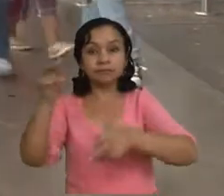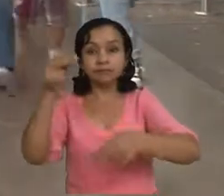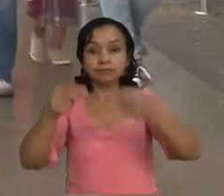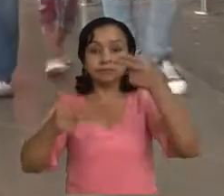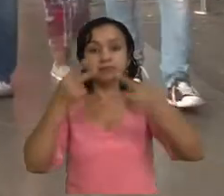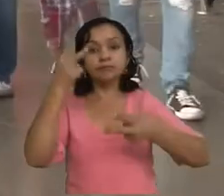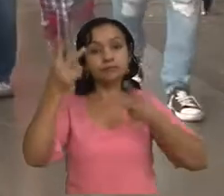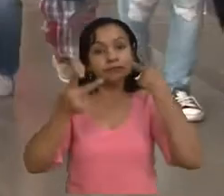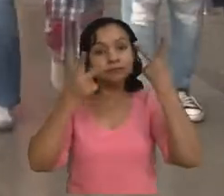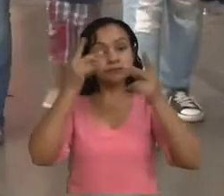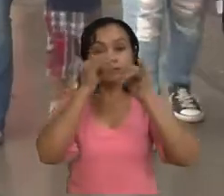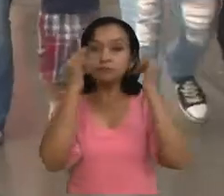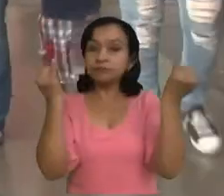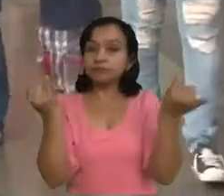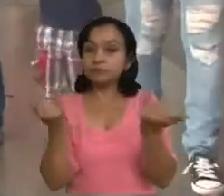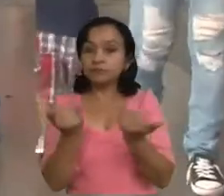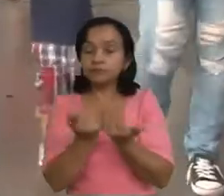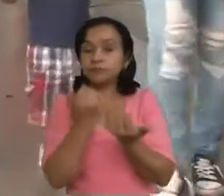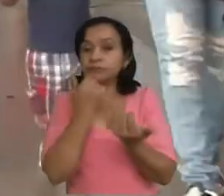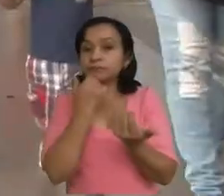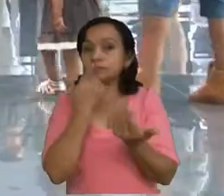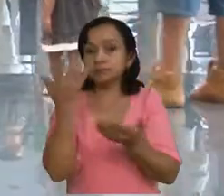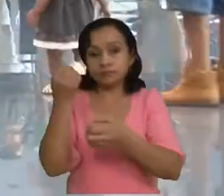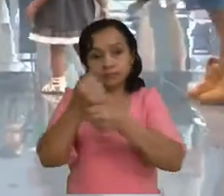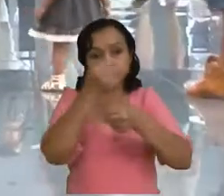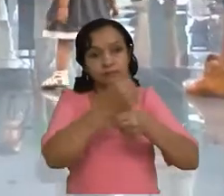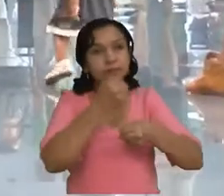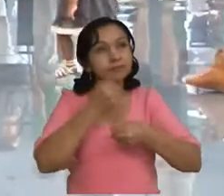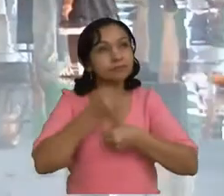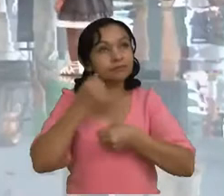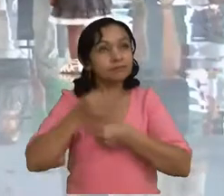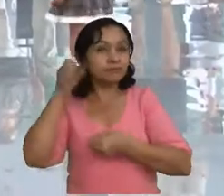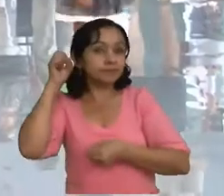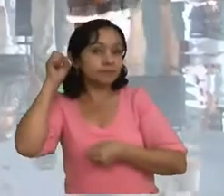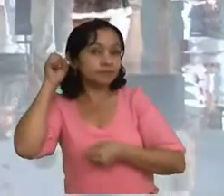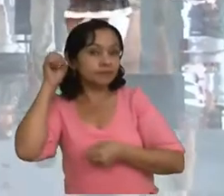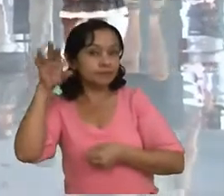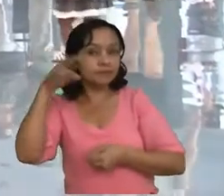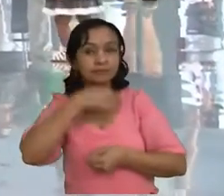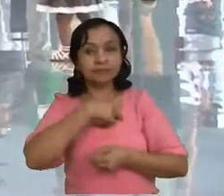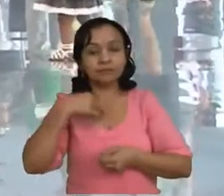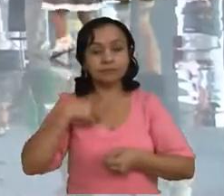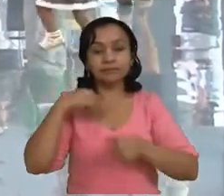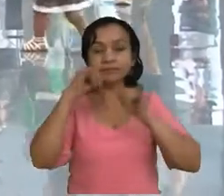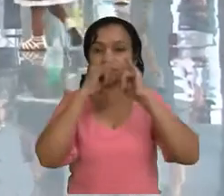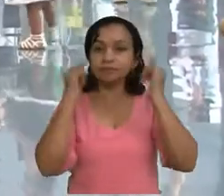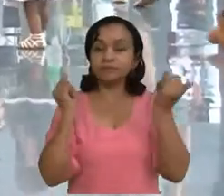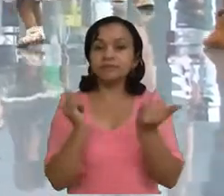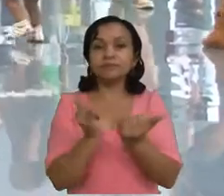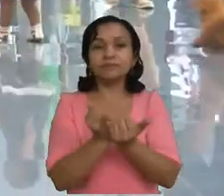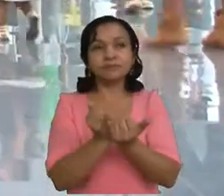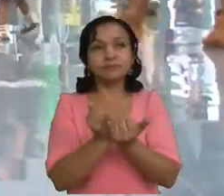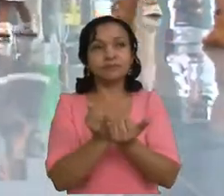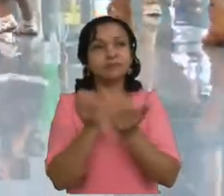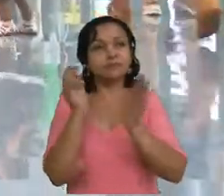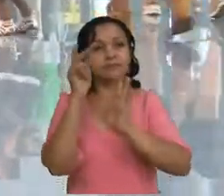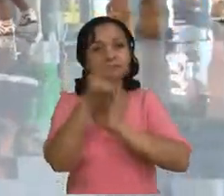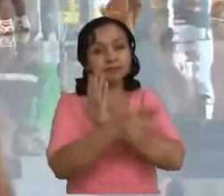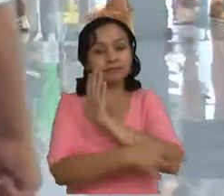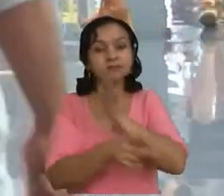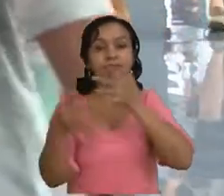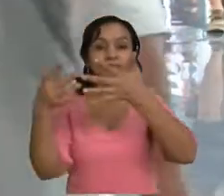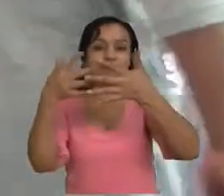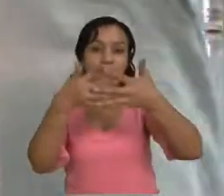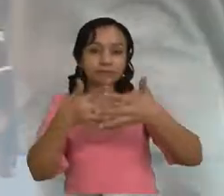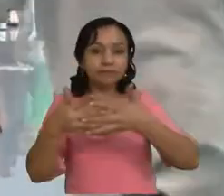visitas internacionales se debe a todo el trabajo de promoción que el INTUR ha realizado a nivel internacional en países como Estados